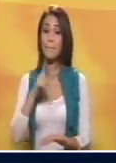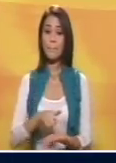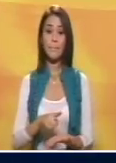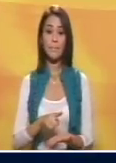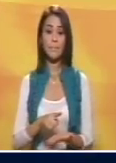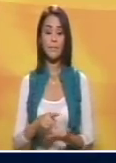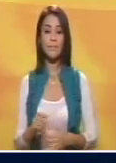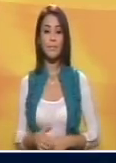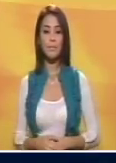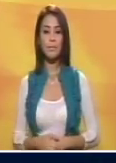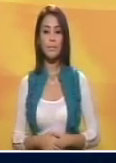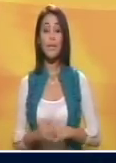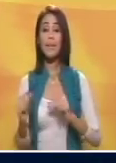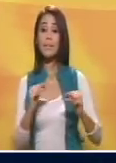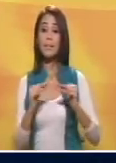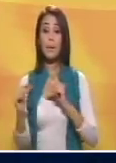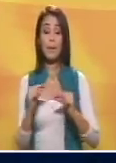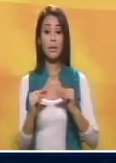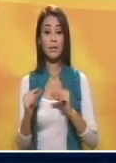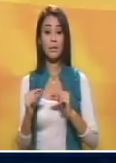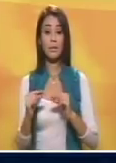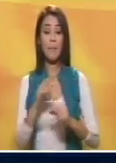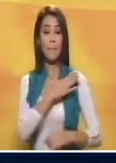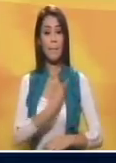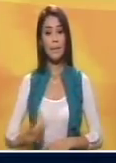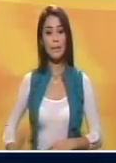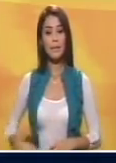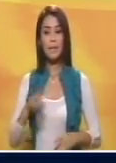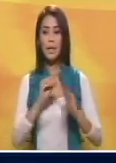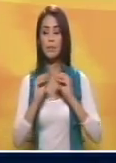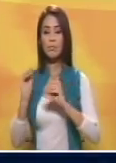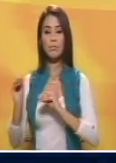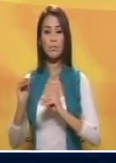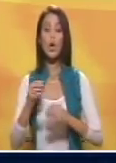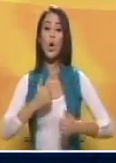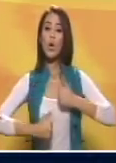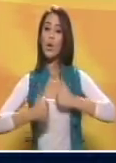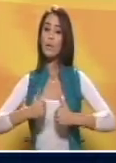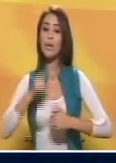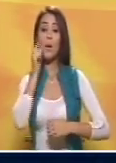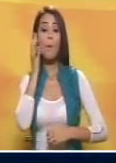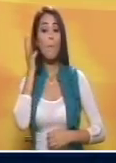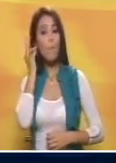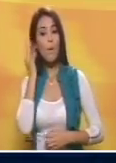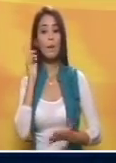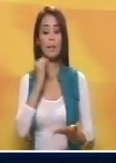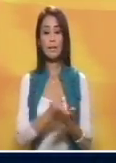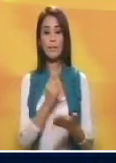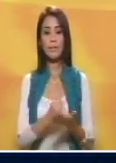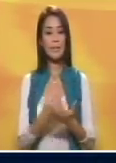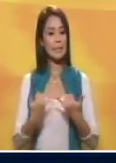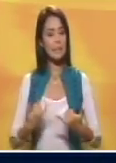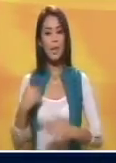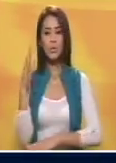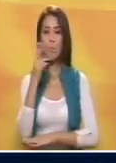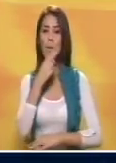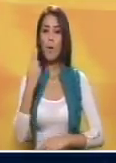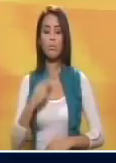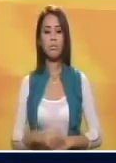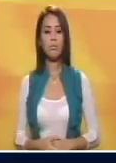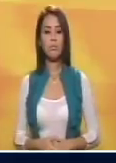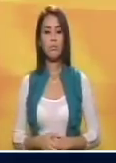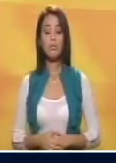de cualquier debate presidencial que se convoque con los candidatos o candidatas que se inscriban. Desde ya me comprometo